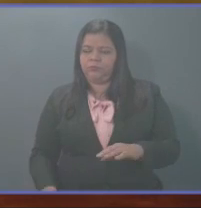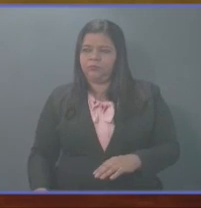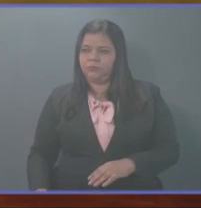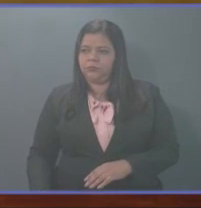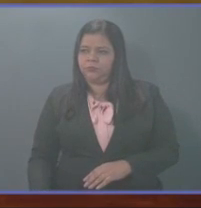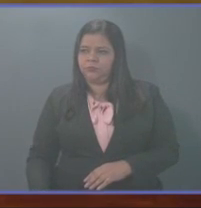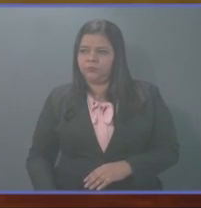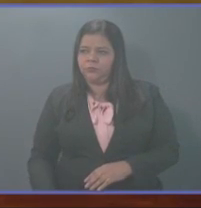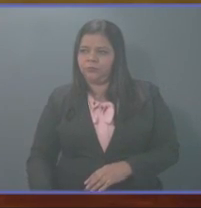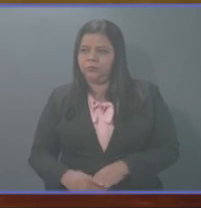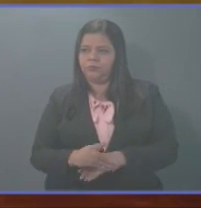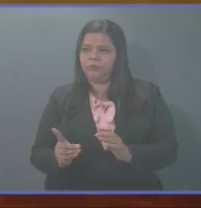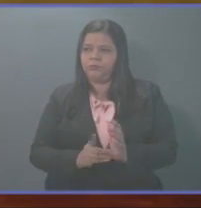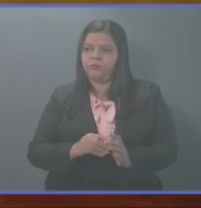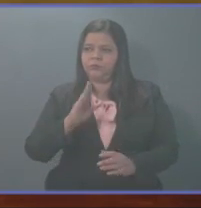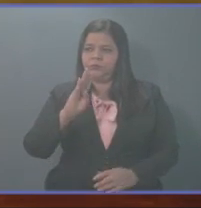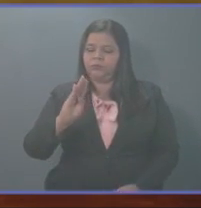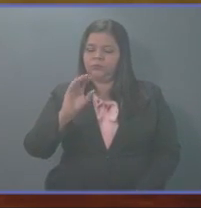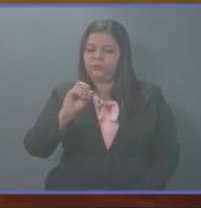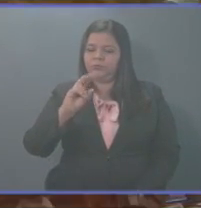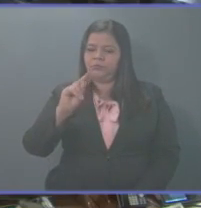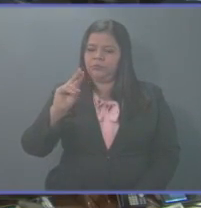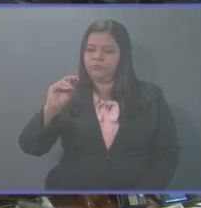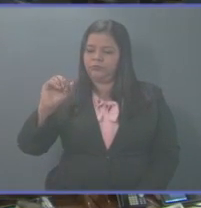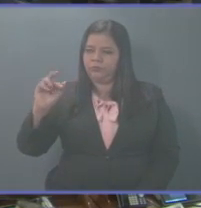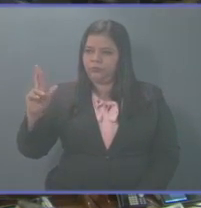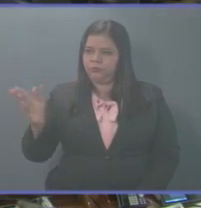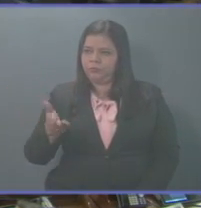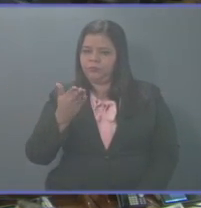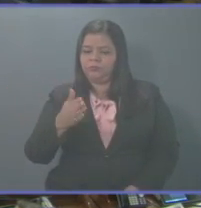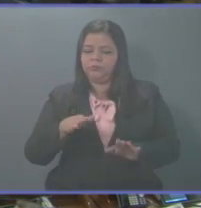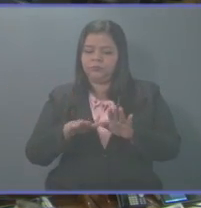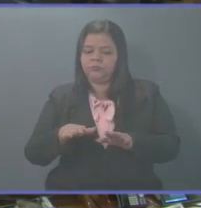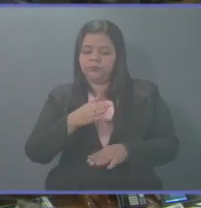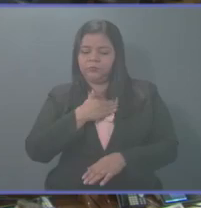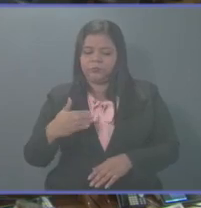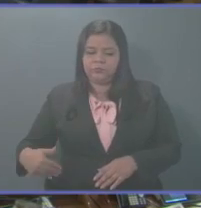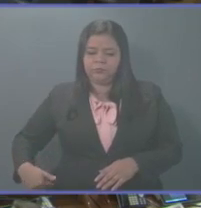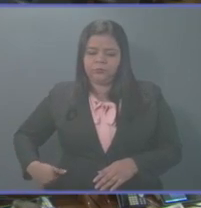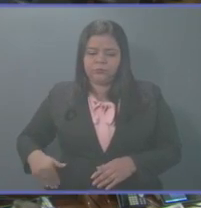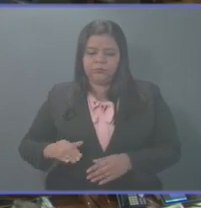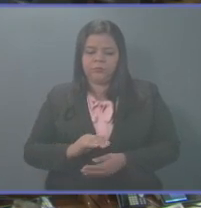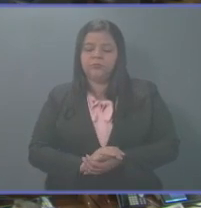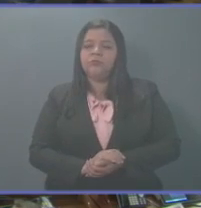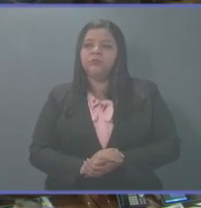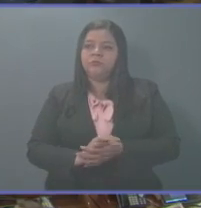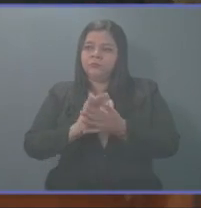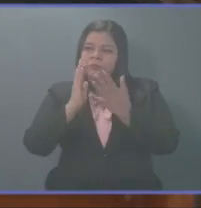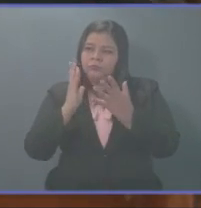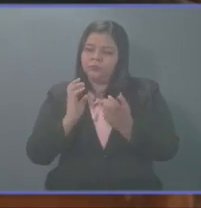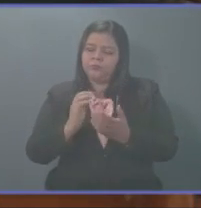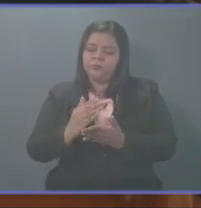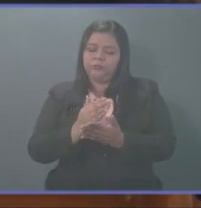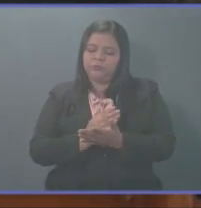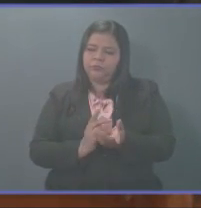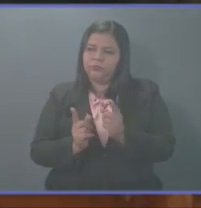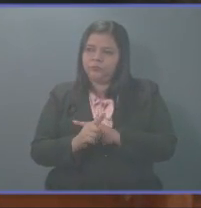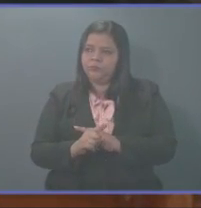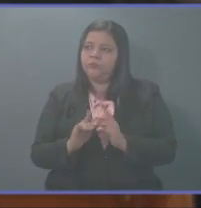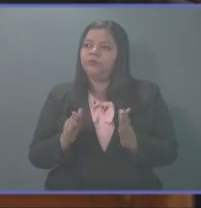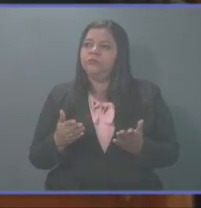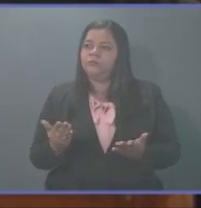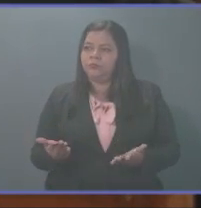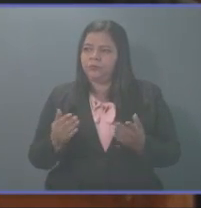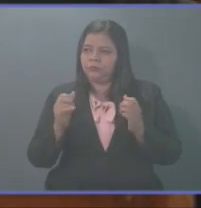Uso la palabra el diputado Wagner Jiménez. Gracias, colega presidente. Para solicitar modificación de agenda en el sentido